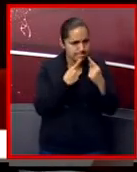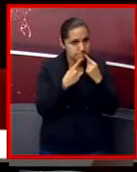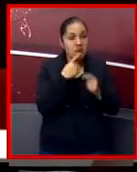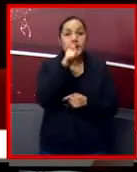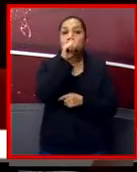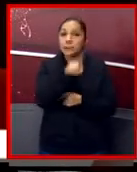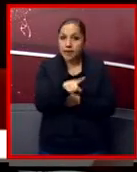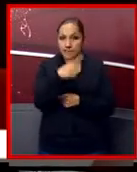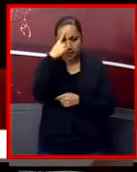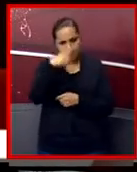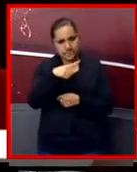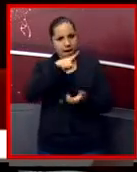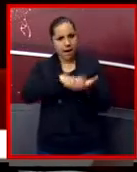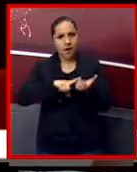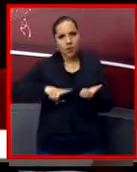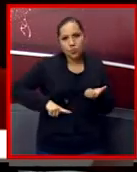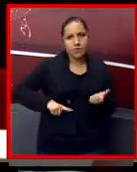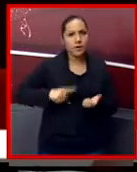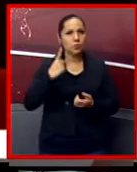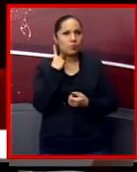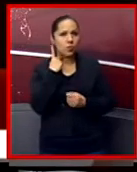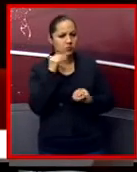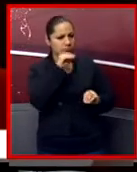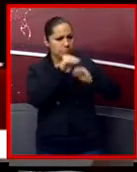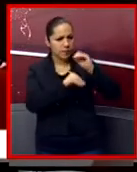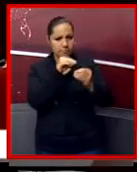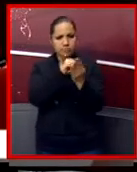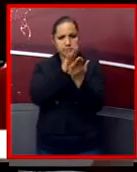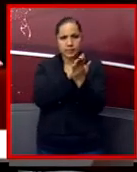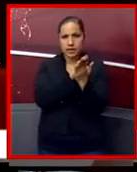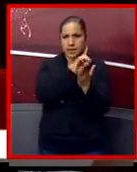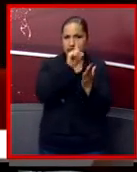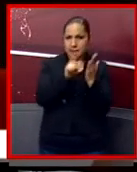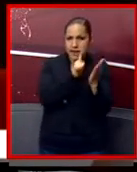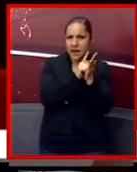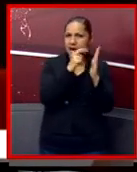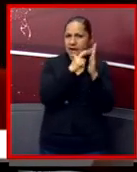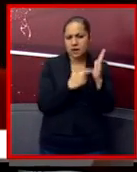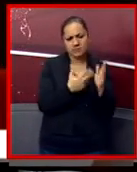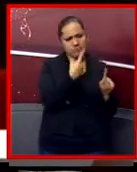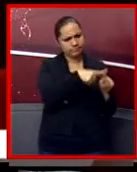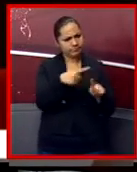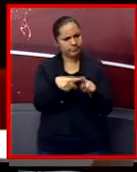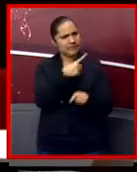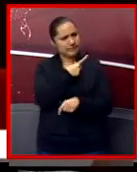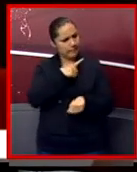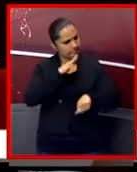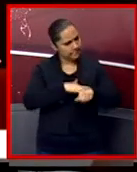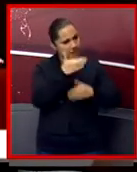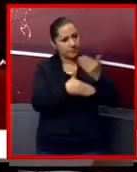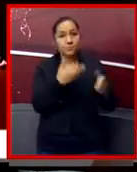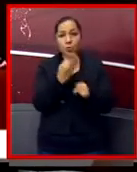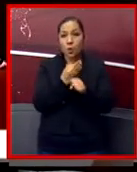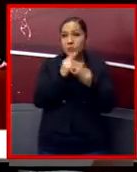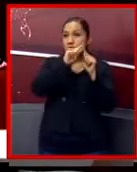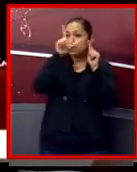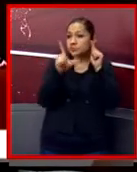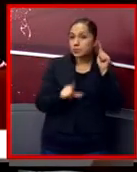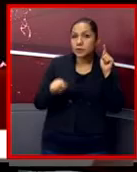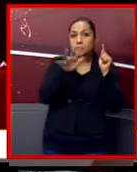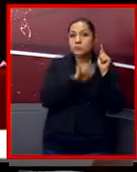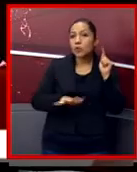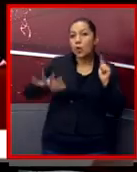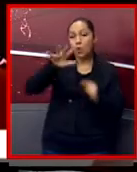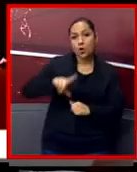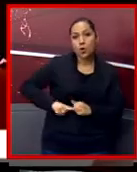de la política pública. Al día de hoy solo existe una mujer gobernadora en el país y 3 secretarias de Estado a